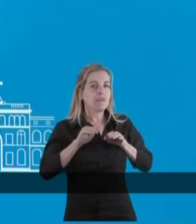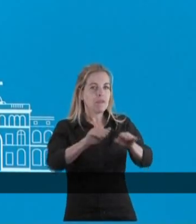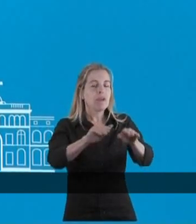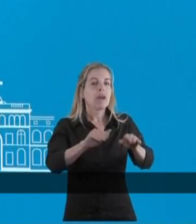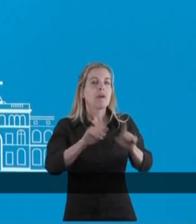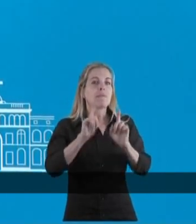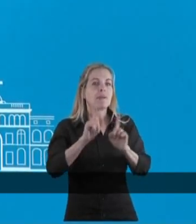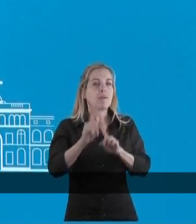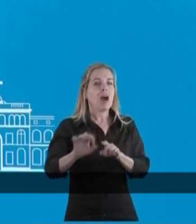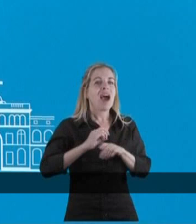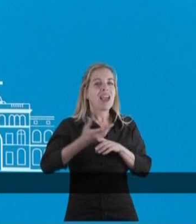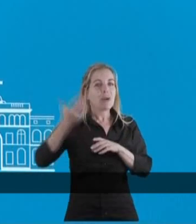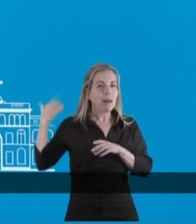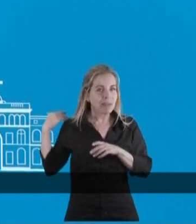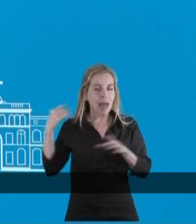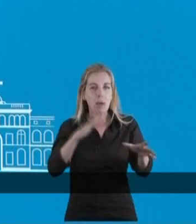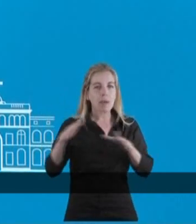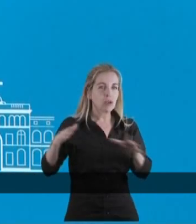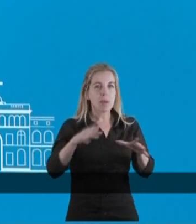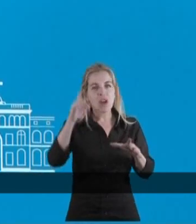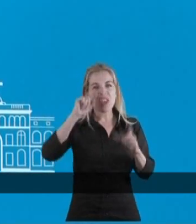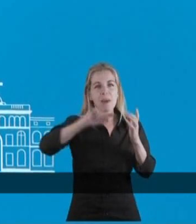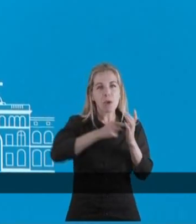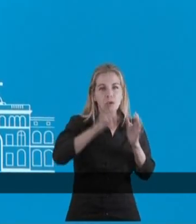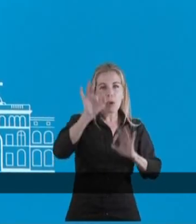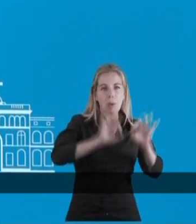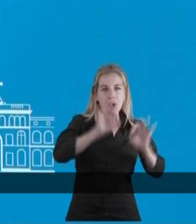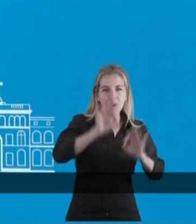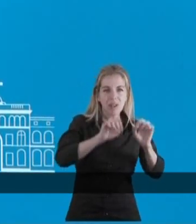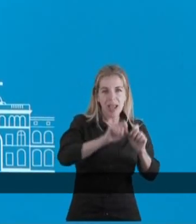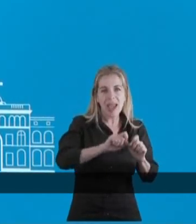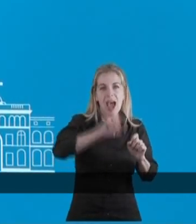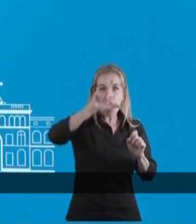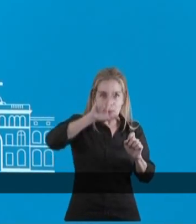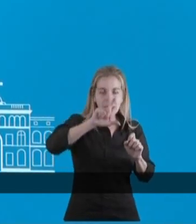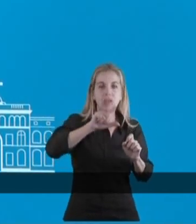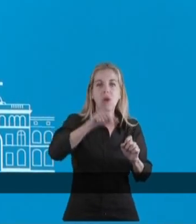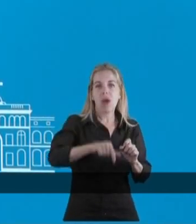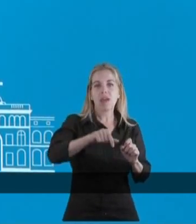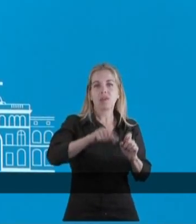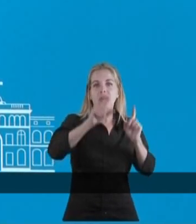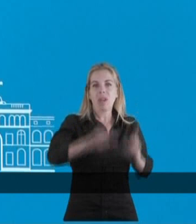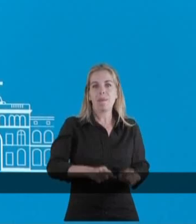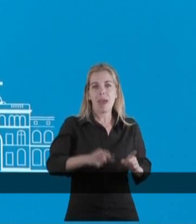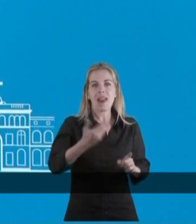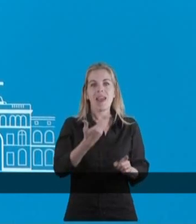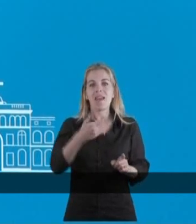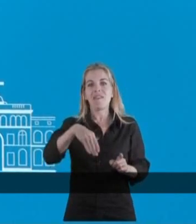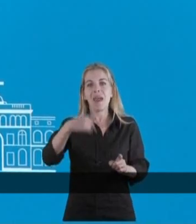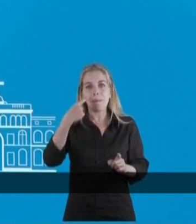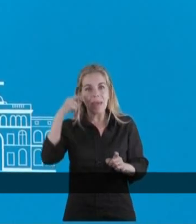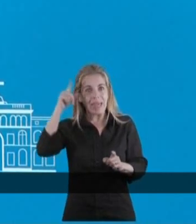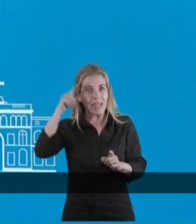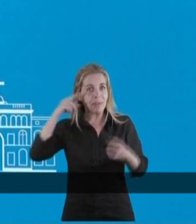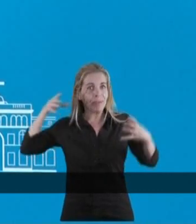que crecimos el año pasado más de 10 puntos, este crecimiento es sostenido. Incluso vimos que el Fondo Monetario Internacional cambió